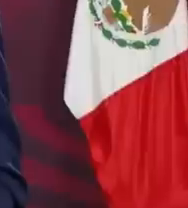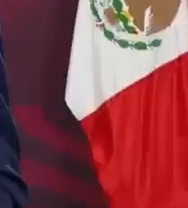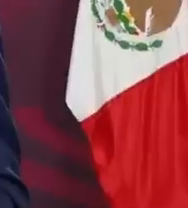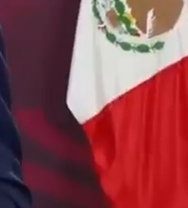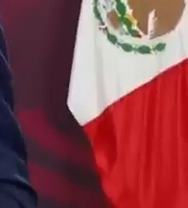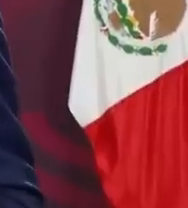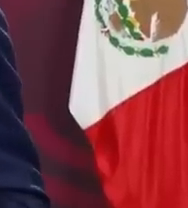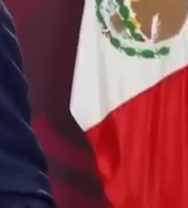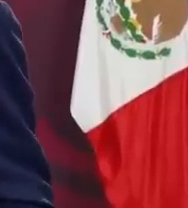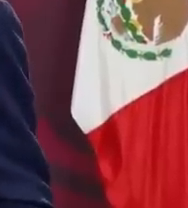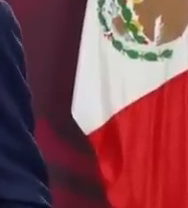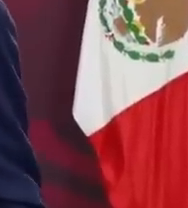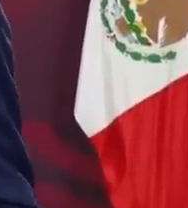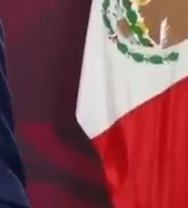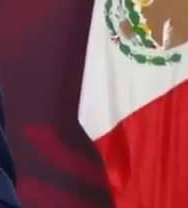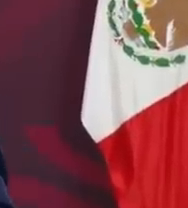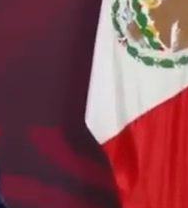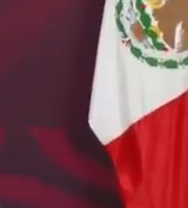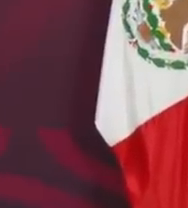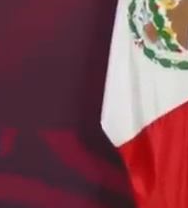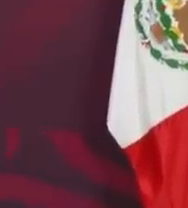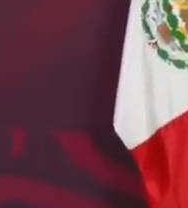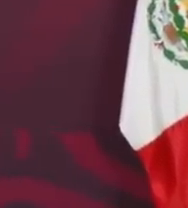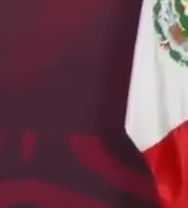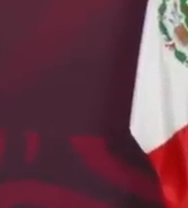y debemos de tener confianza